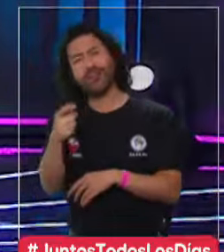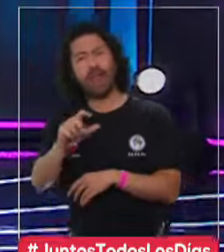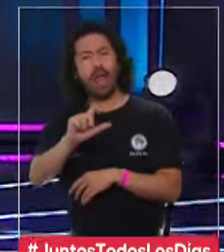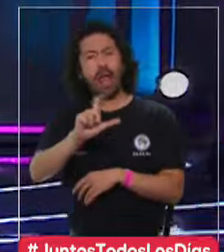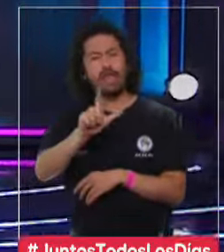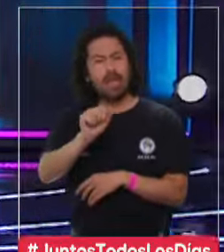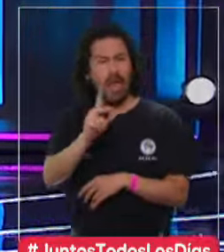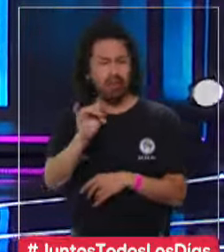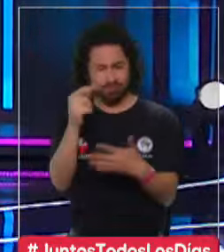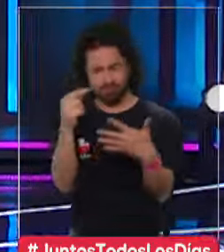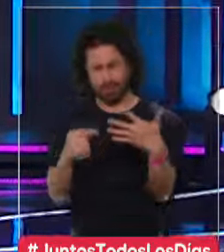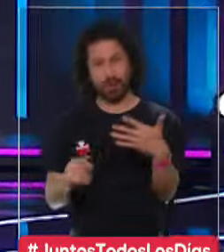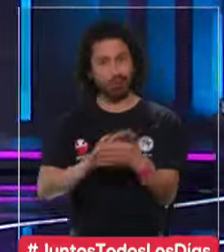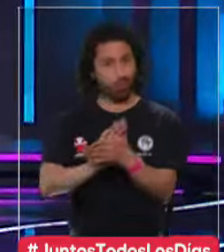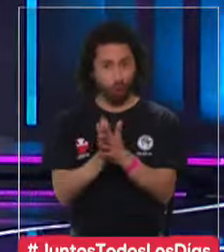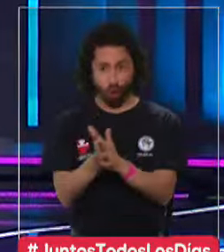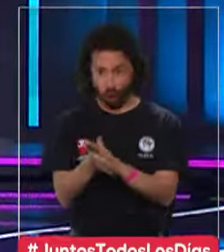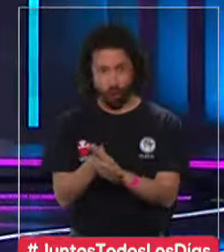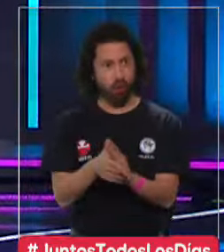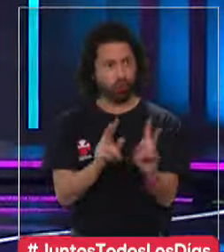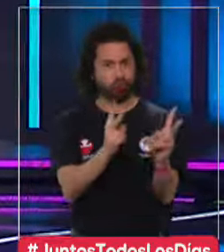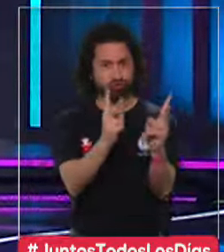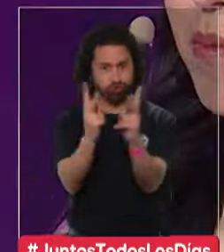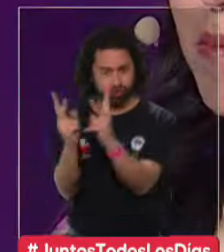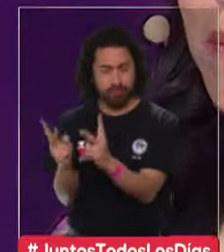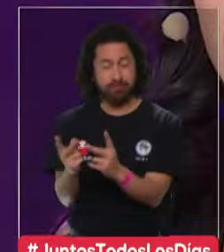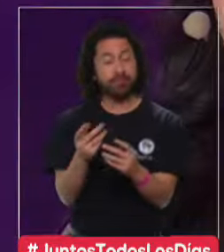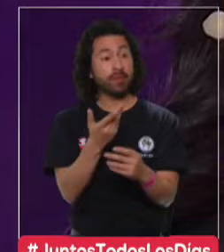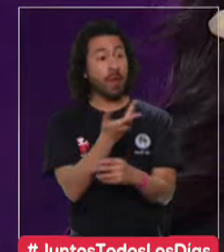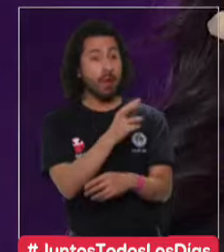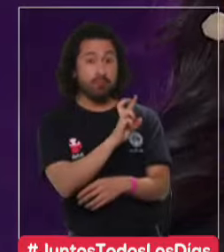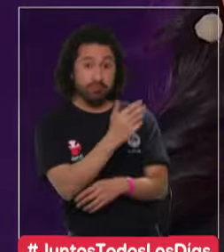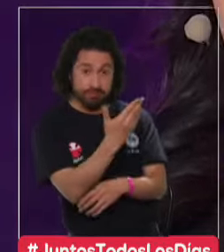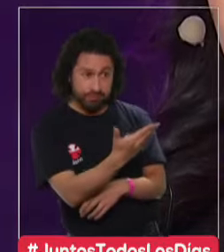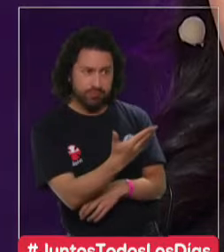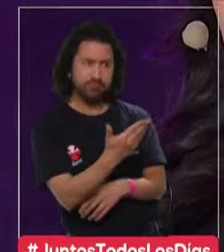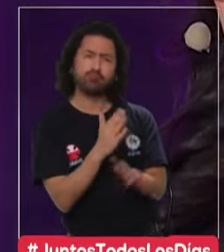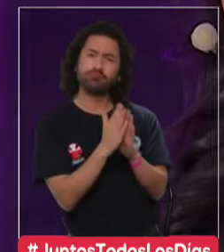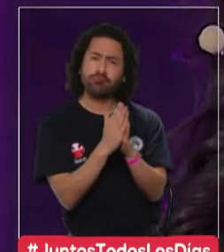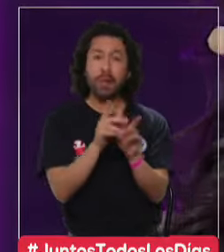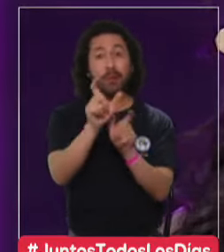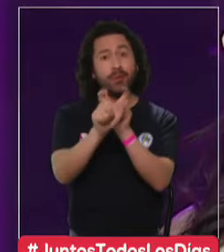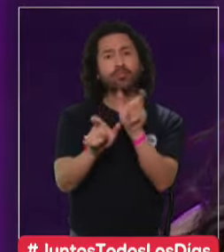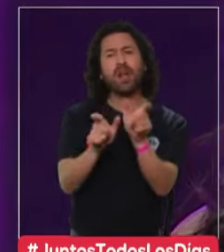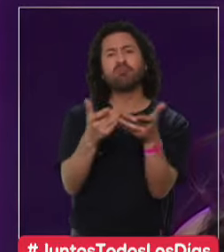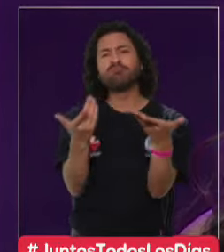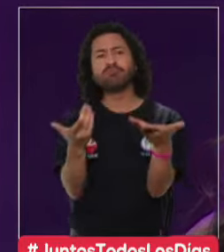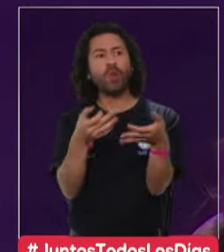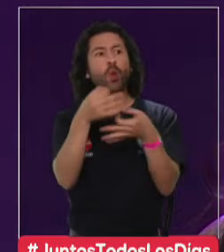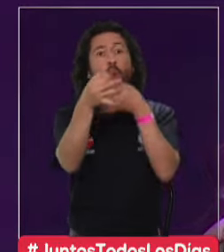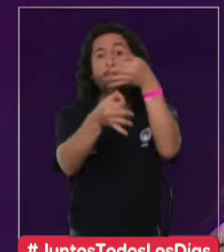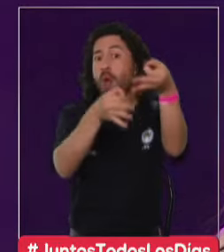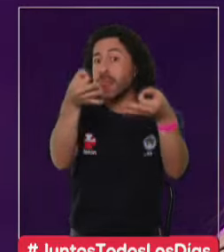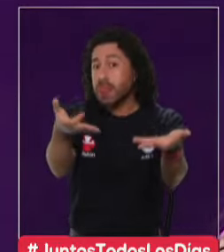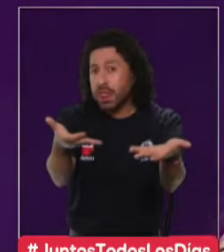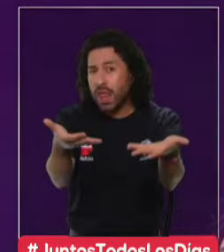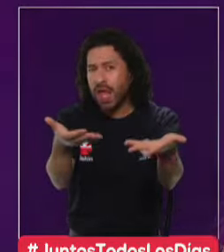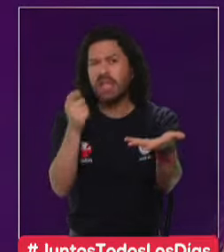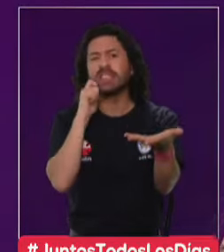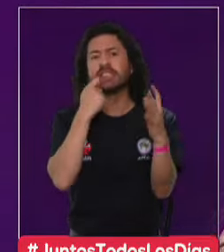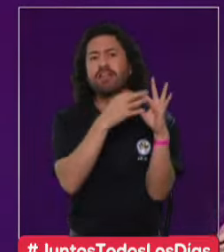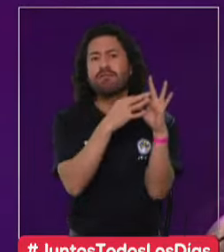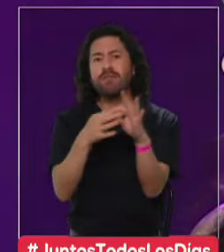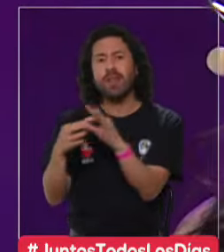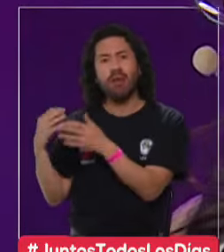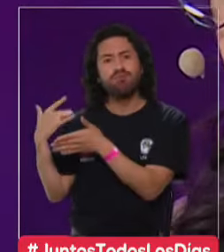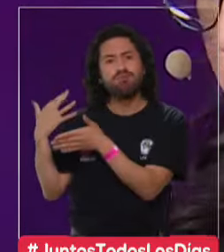Jimena, están todos. Don Marcelo, quiero que usted le cuente a la gente qué es lo que ha significado todo esto,